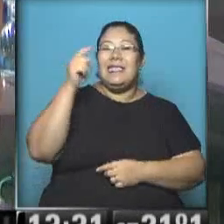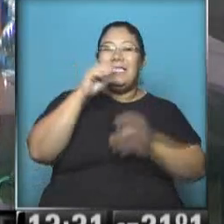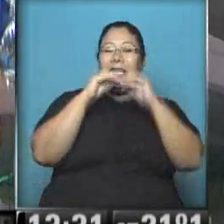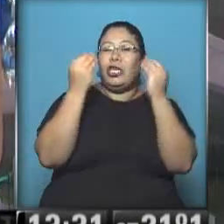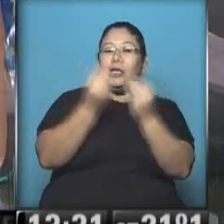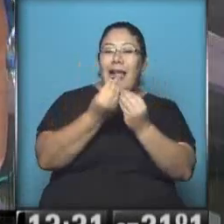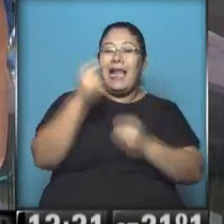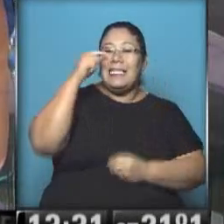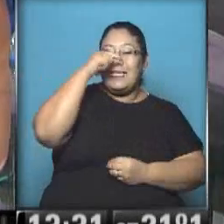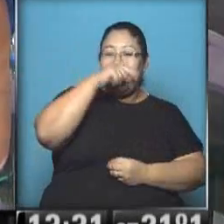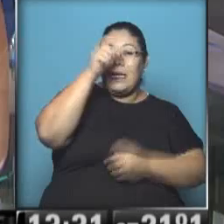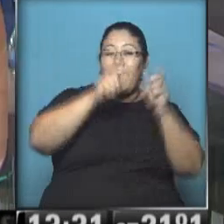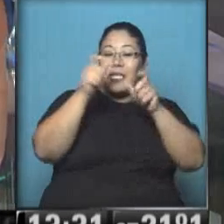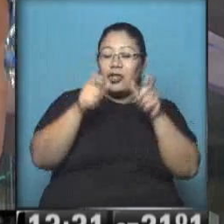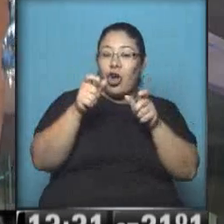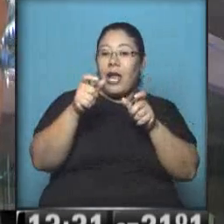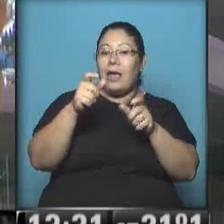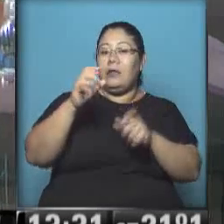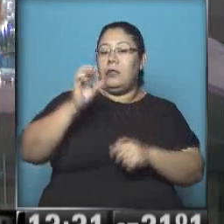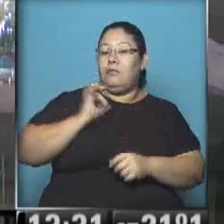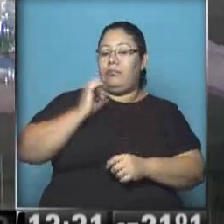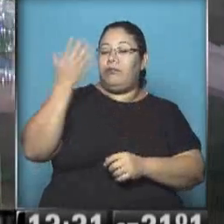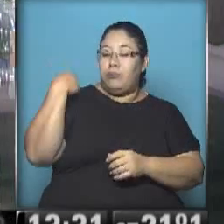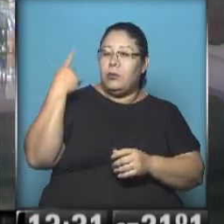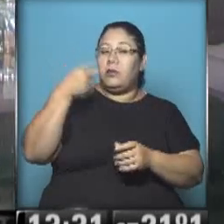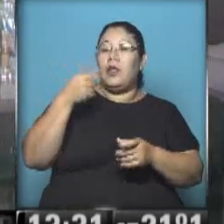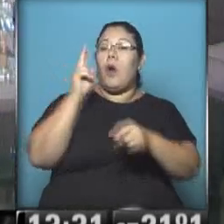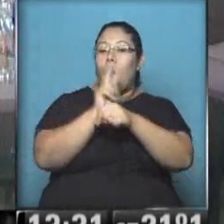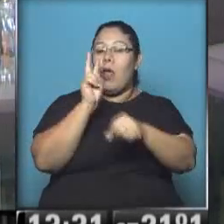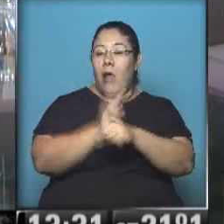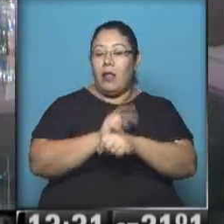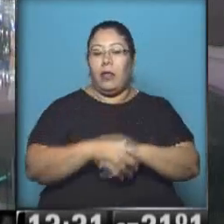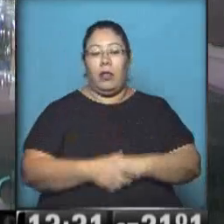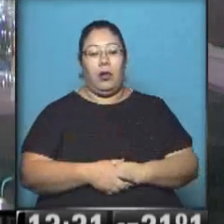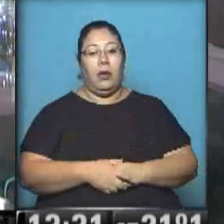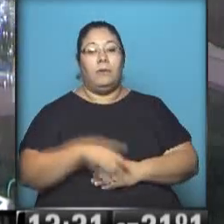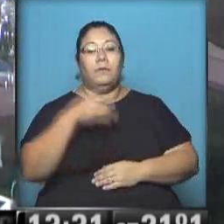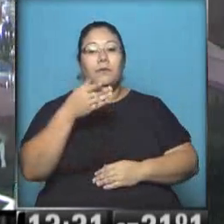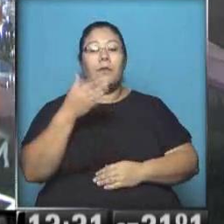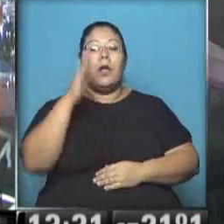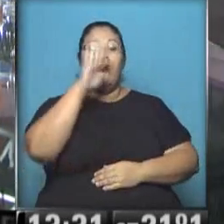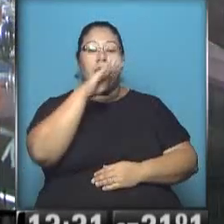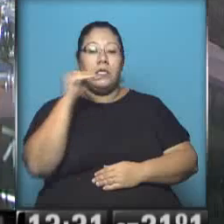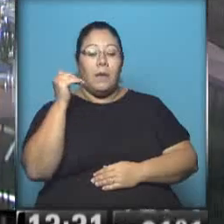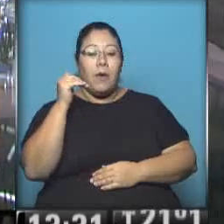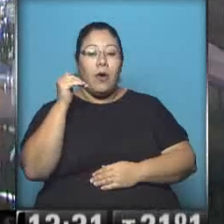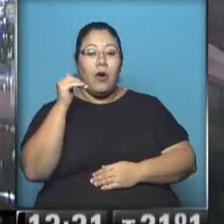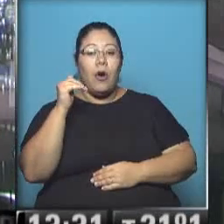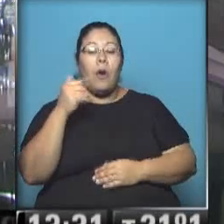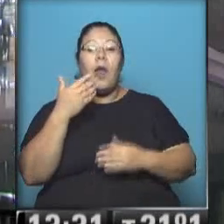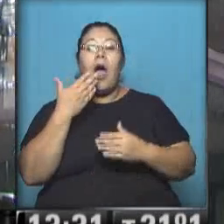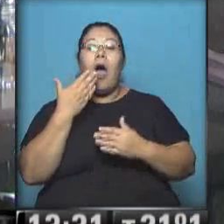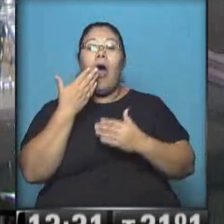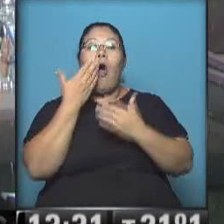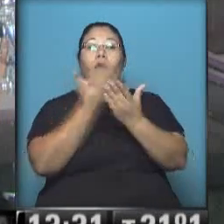tenía custodia. Y fue el propio Nisman quien confirmó que la Procuradora General de la Nación lo llamó en los últimos días para ofrecerle